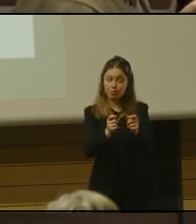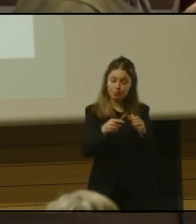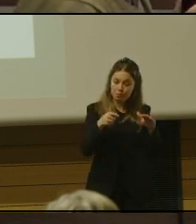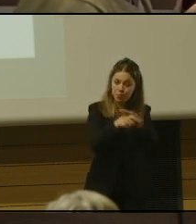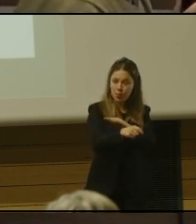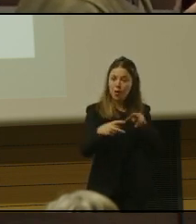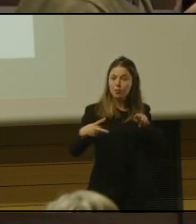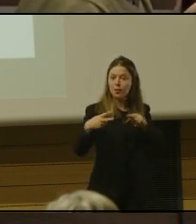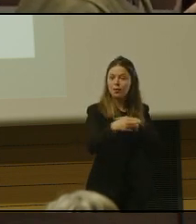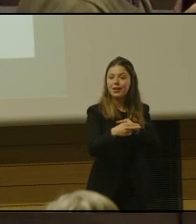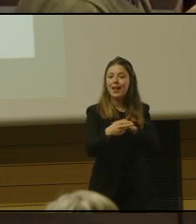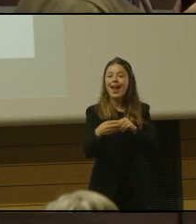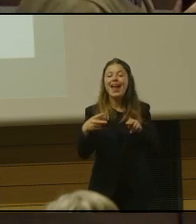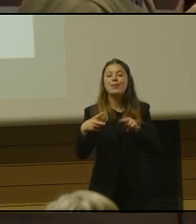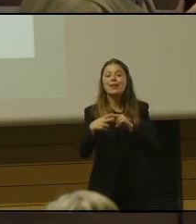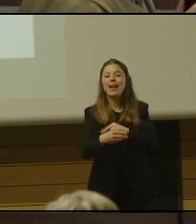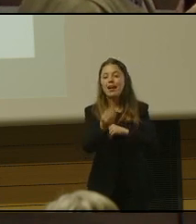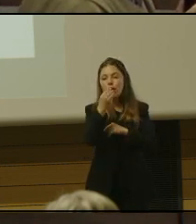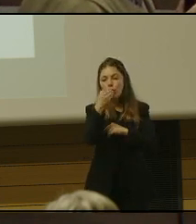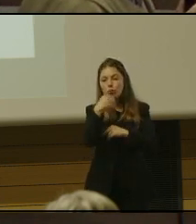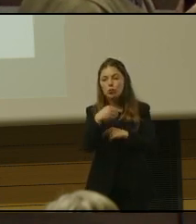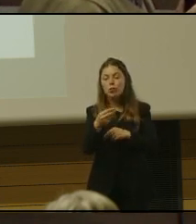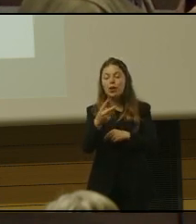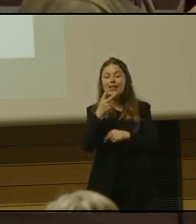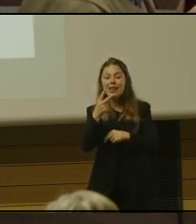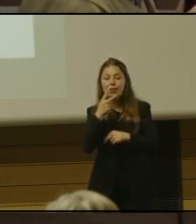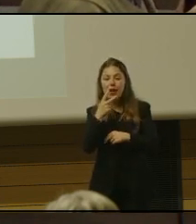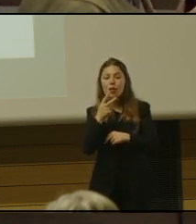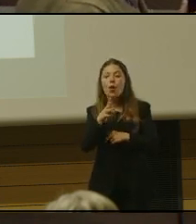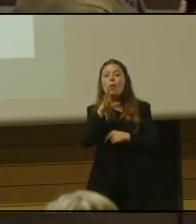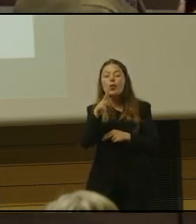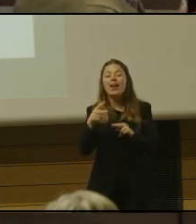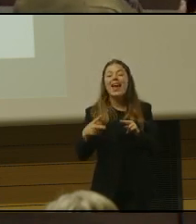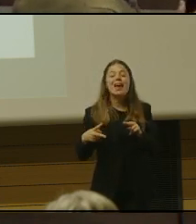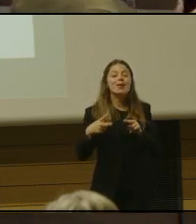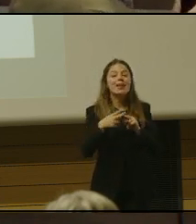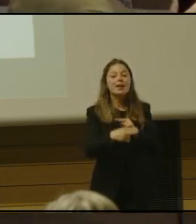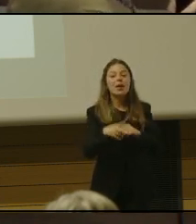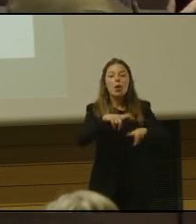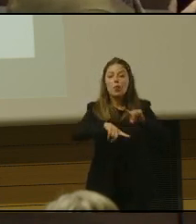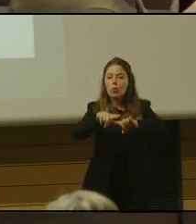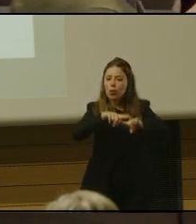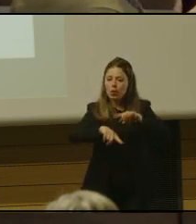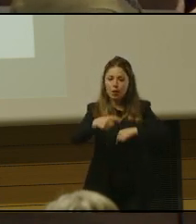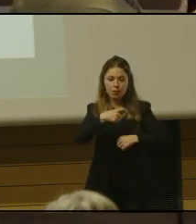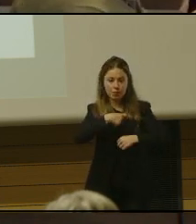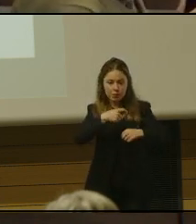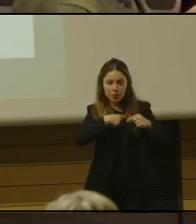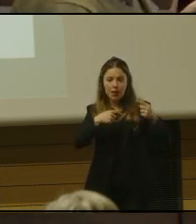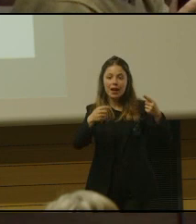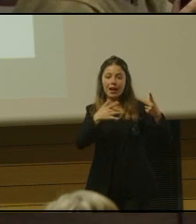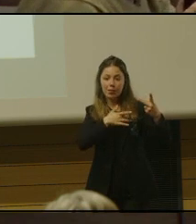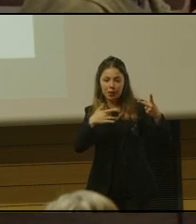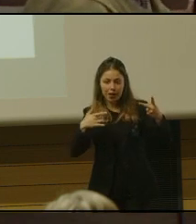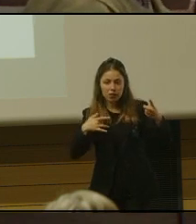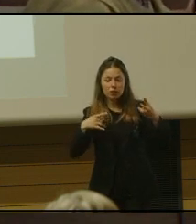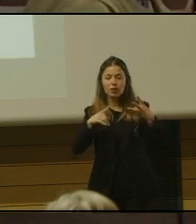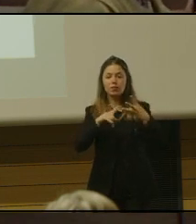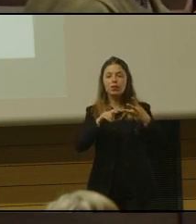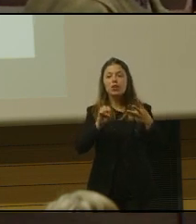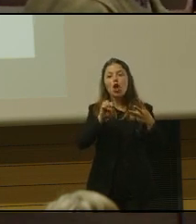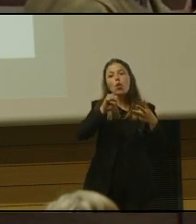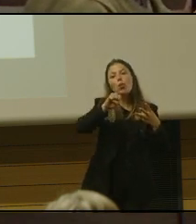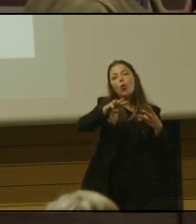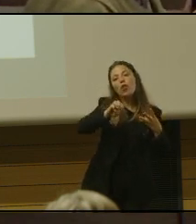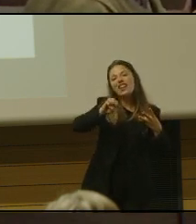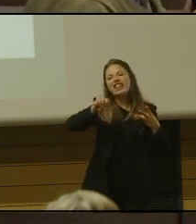evitar el consumo de tabaco, otro gallo nos cantaría, porque evitaríamos toda la cardiovascular, respiratoria, 12 o 13